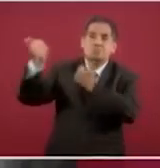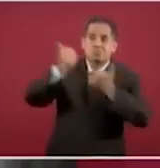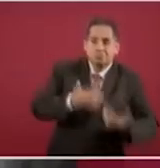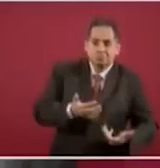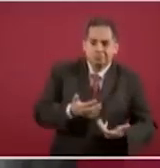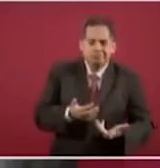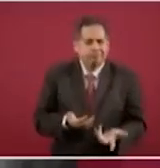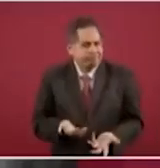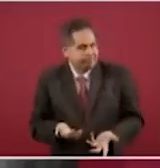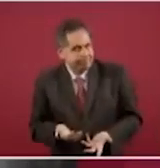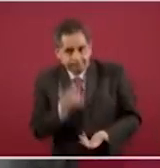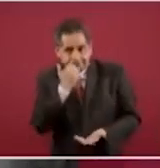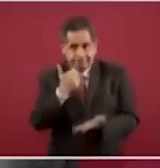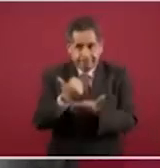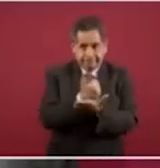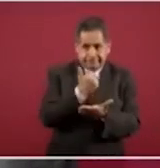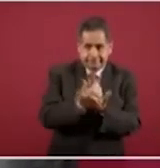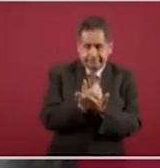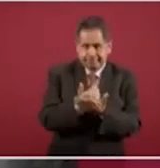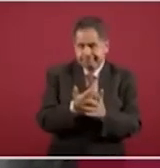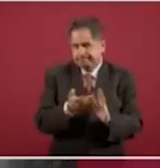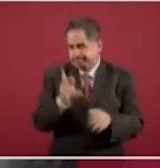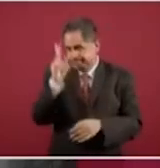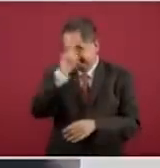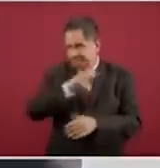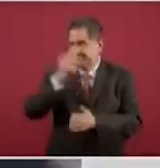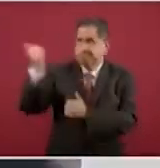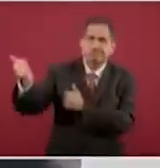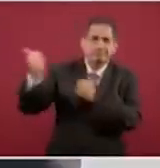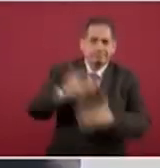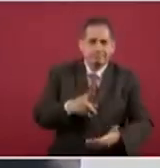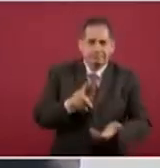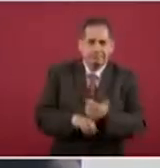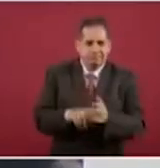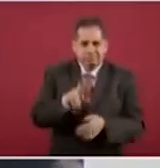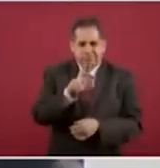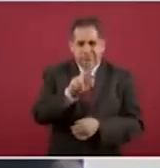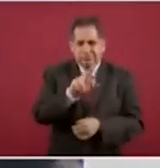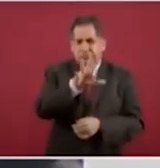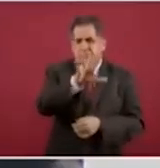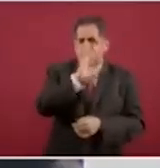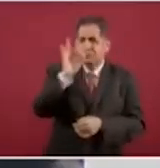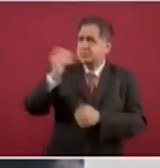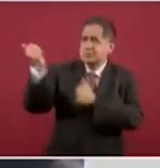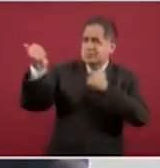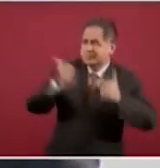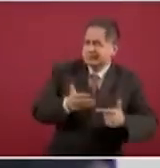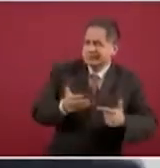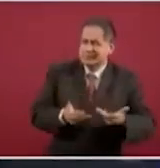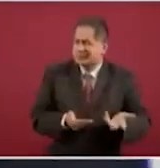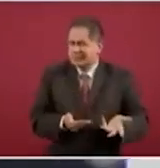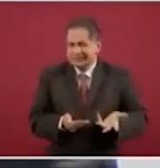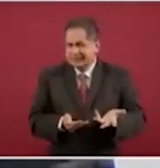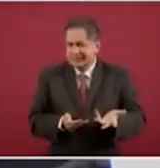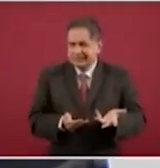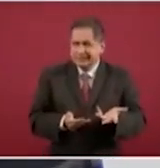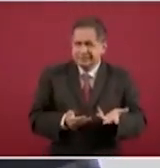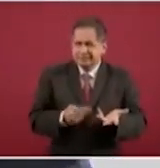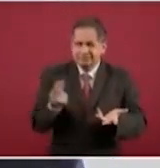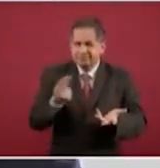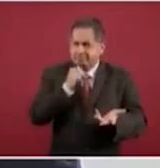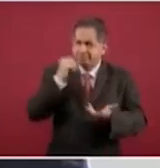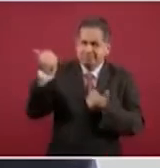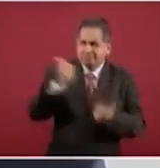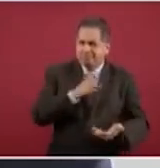y en el caso del arroz un poco peor como el más del 85% las